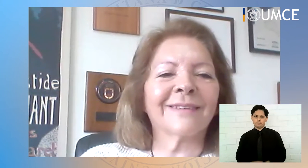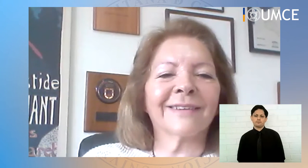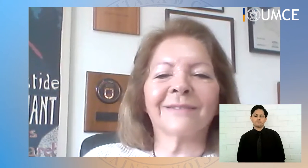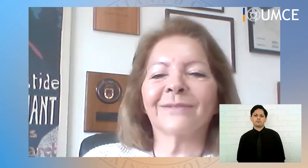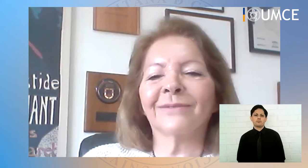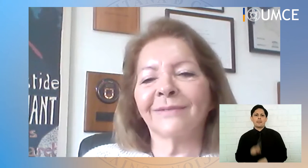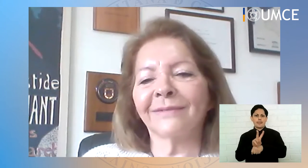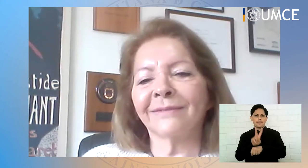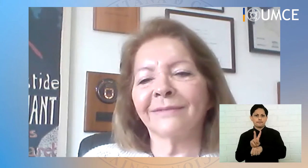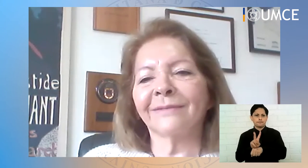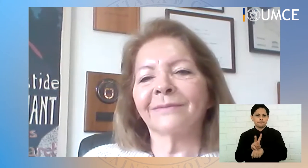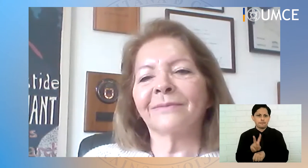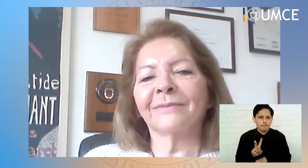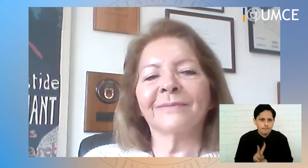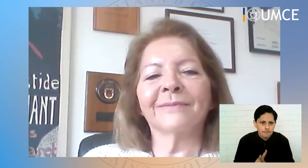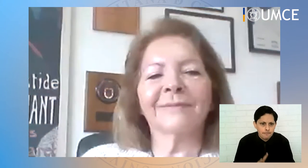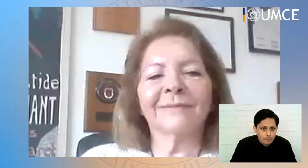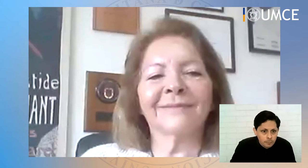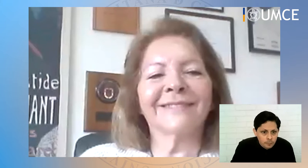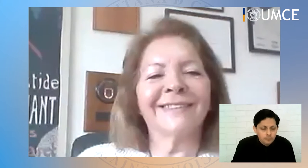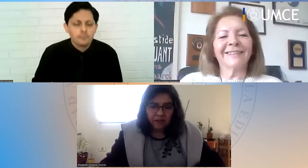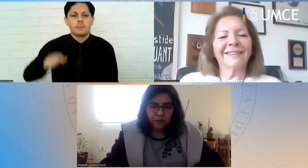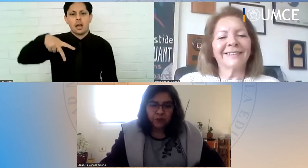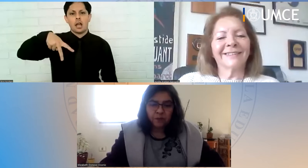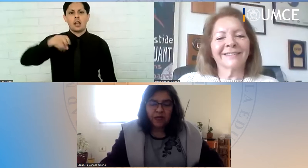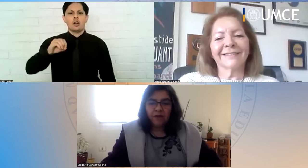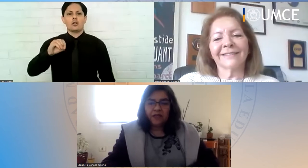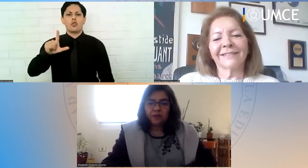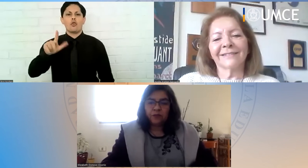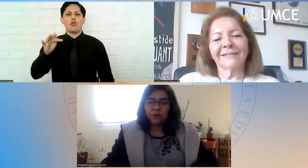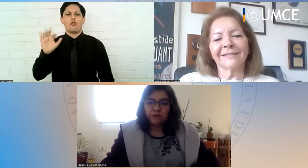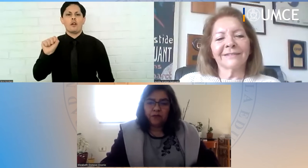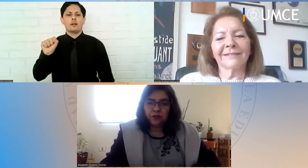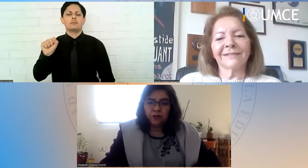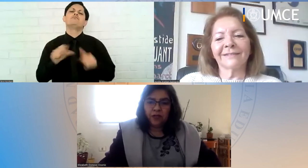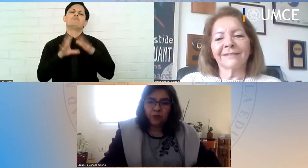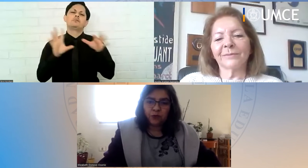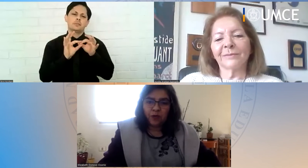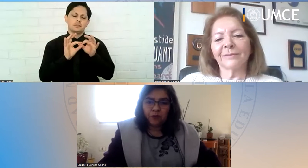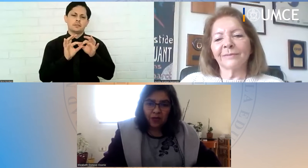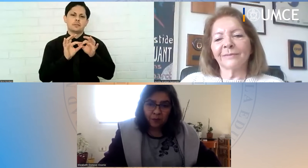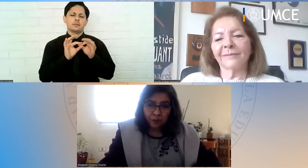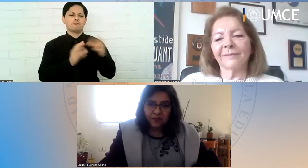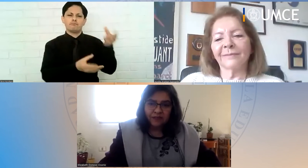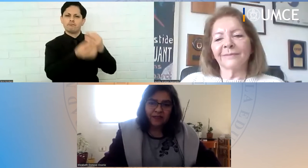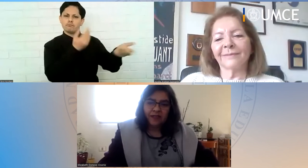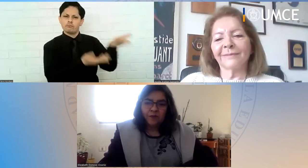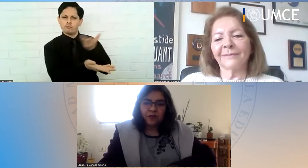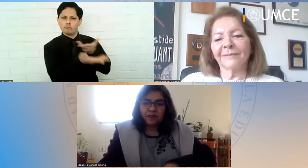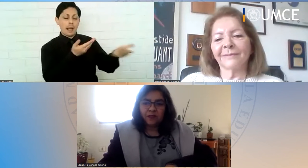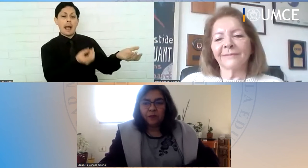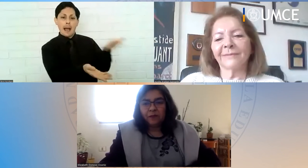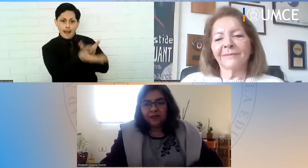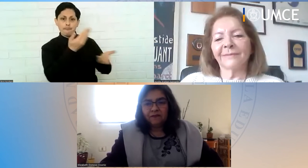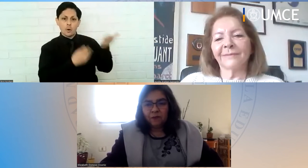Profesora Nolfa Ibáñez Salgado, muchísimas gracias por sus palabras, por sus reflexiones y por sus aportes,